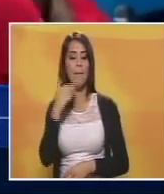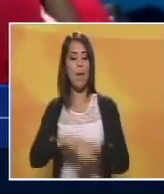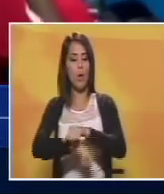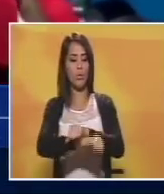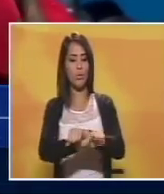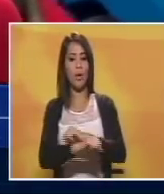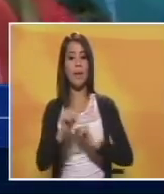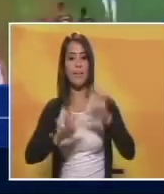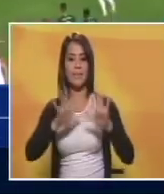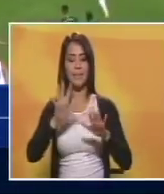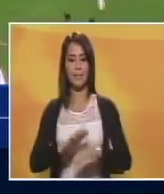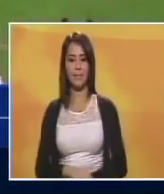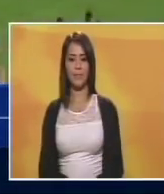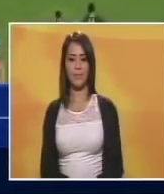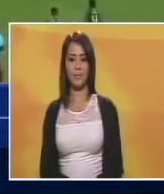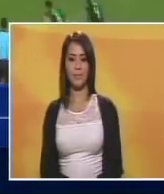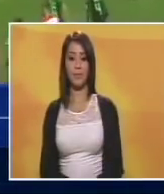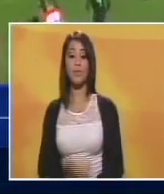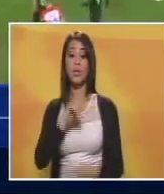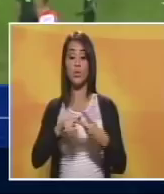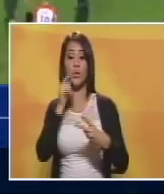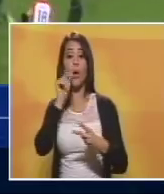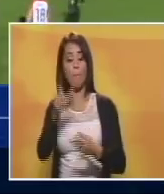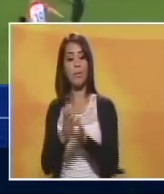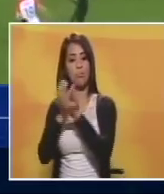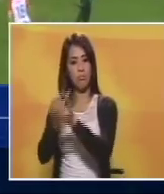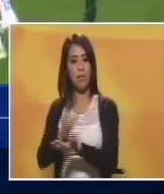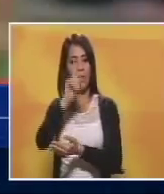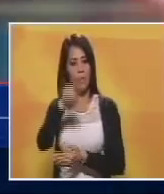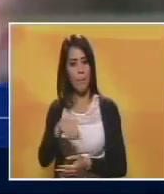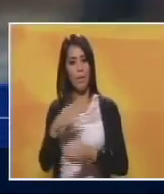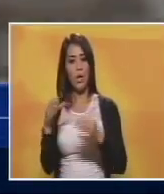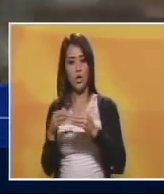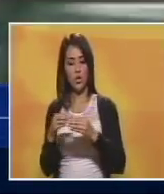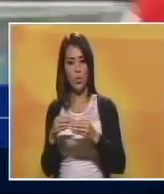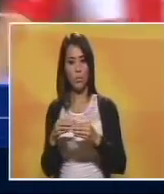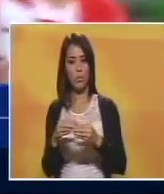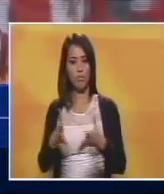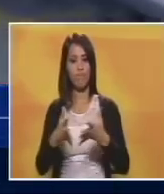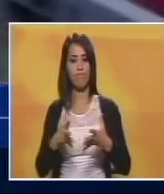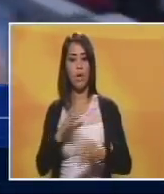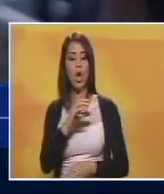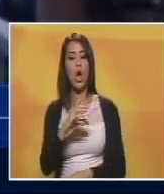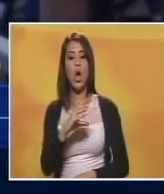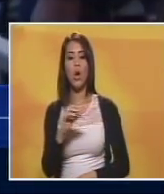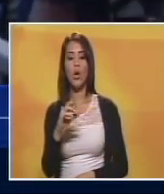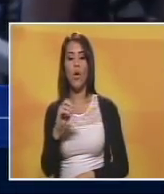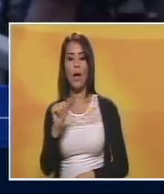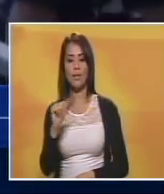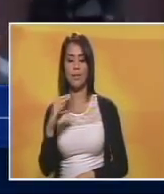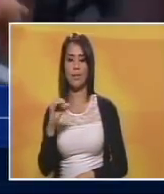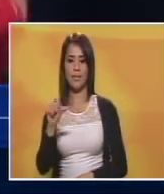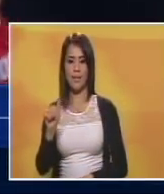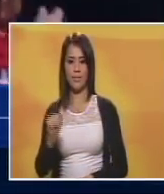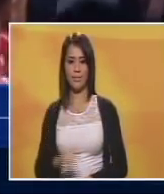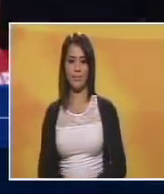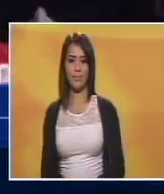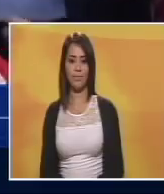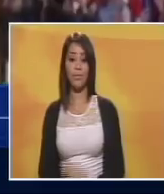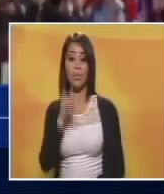Ronaldo, Luka Modric y Mohamed Salah serán los contendientes en la recta final. El portugués ganó su tercera Champions consecutiva la